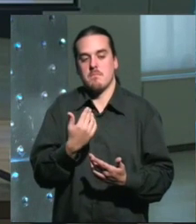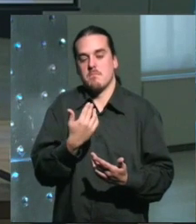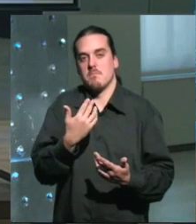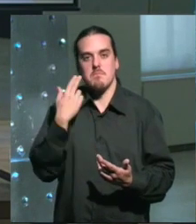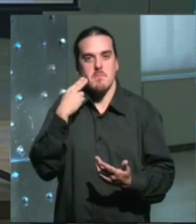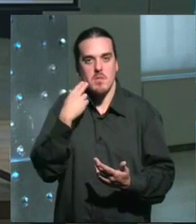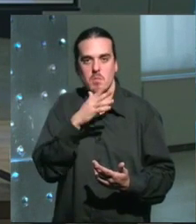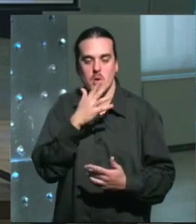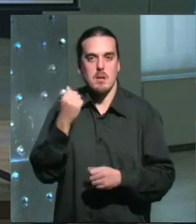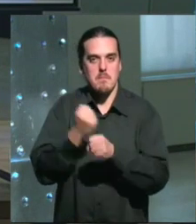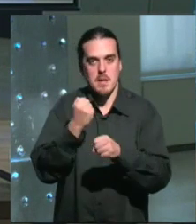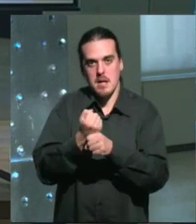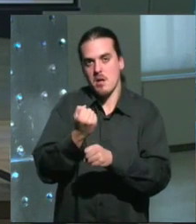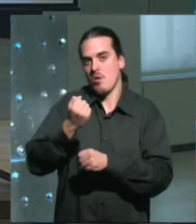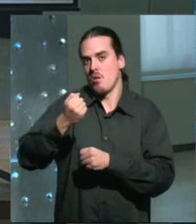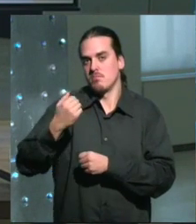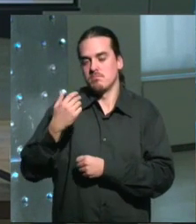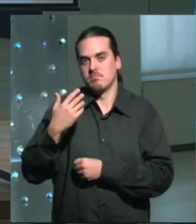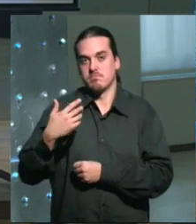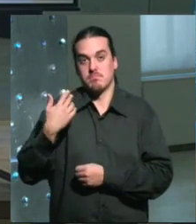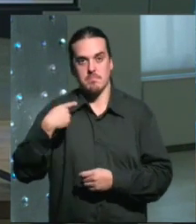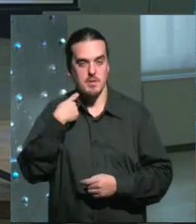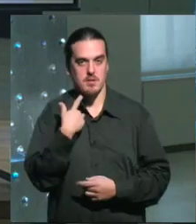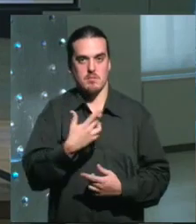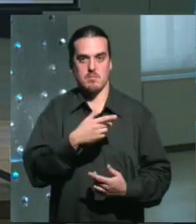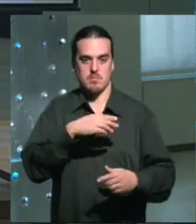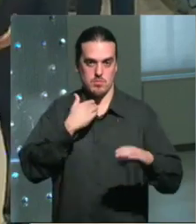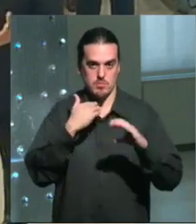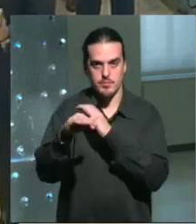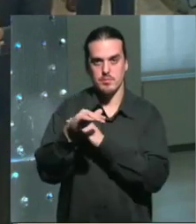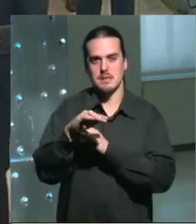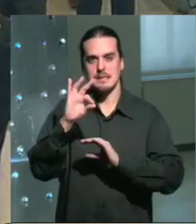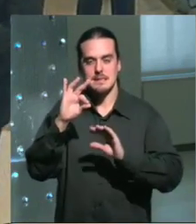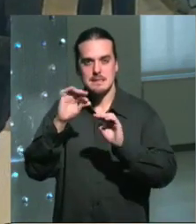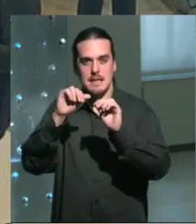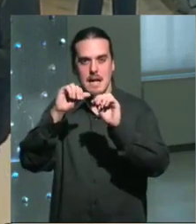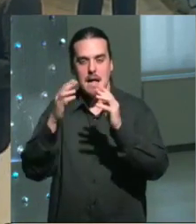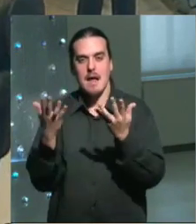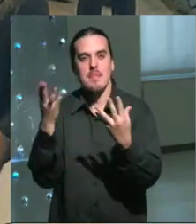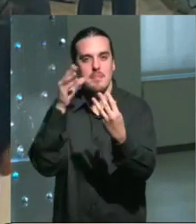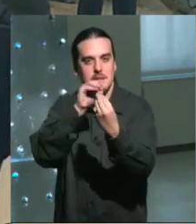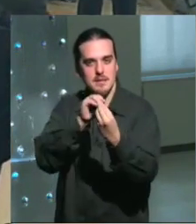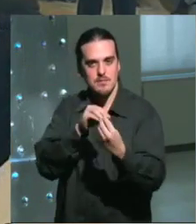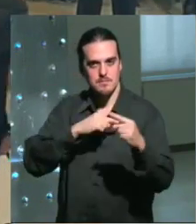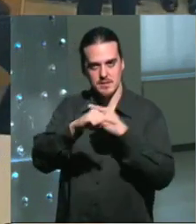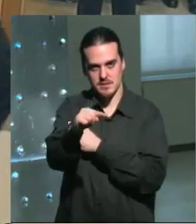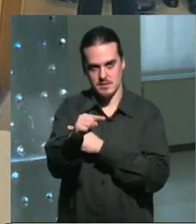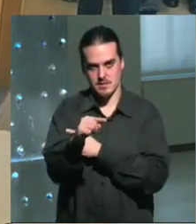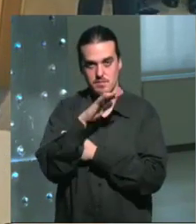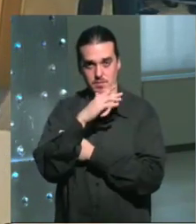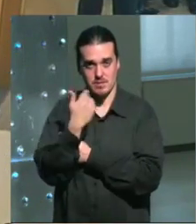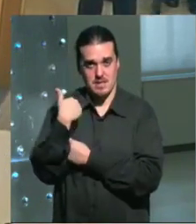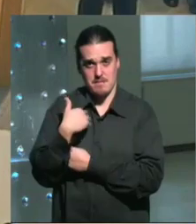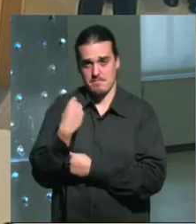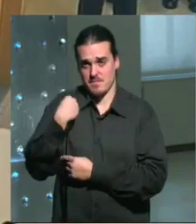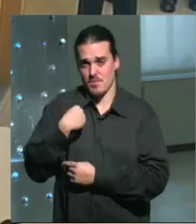el mensaje, era darle un enfoque distinto. Lo que te permiten las bases de datos, los TIC, era adaptar el mensaje, no solo para que el que